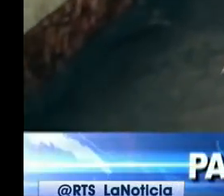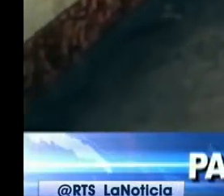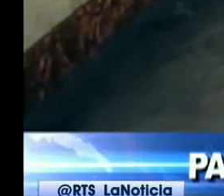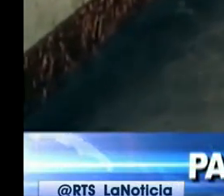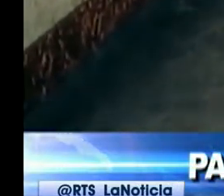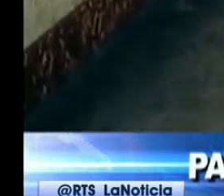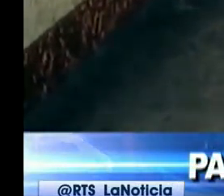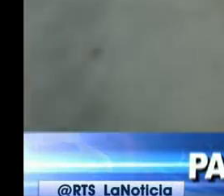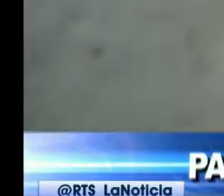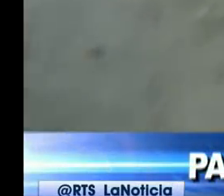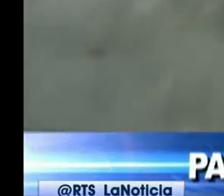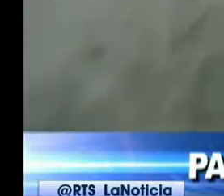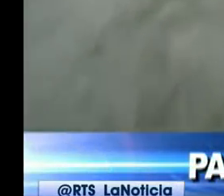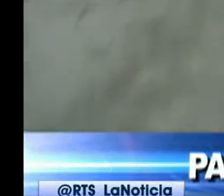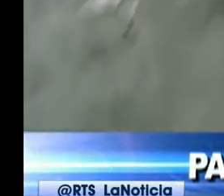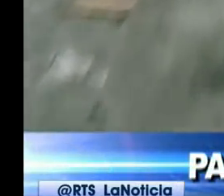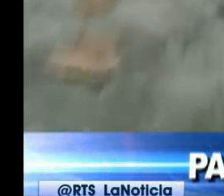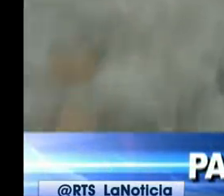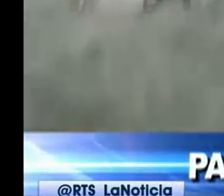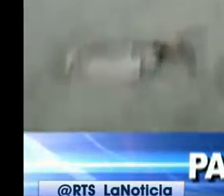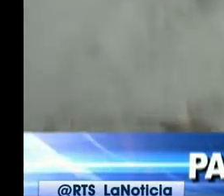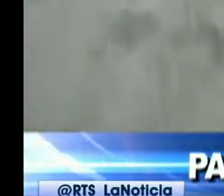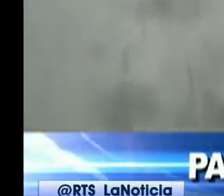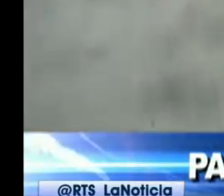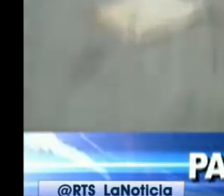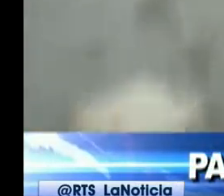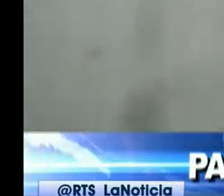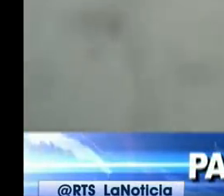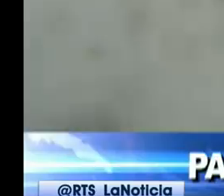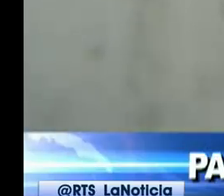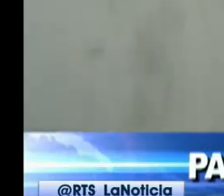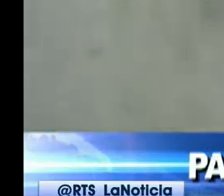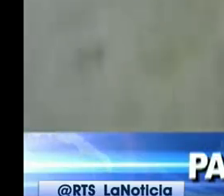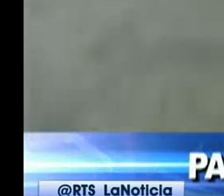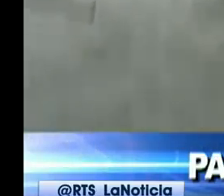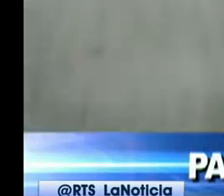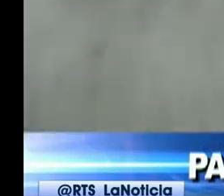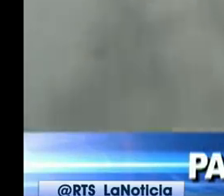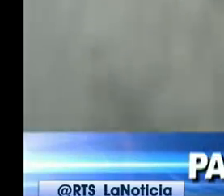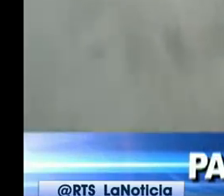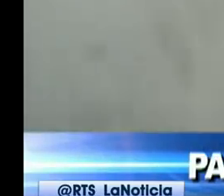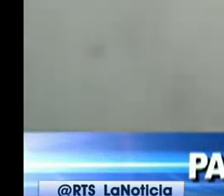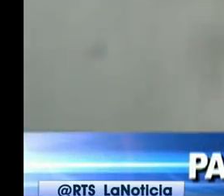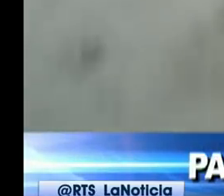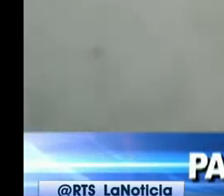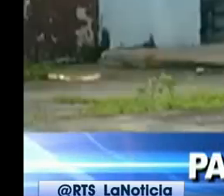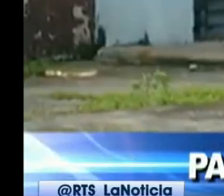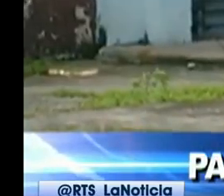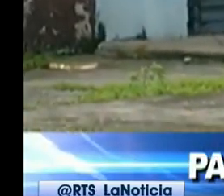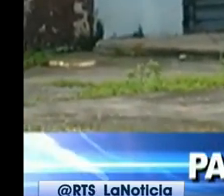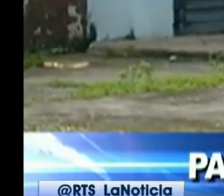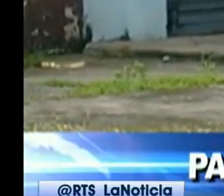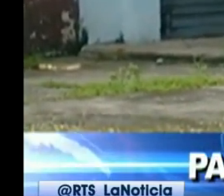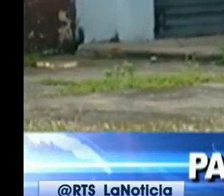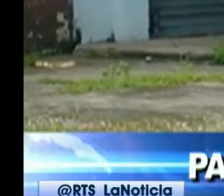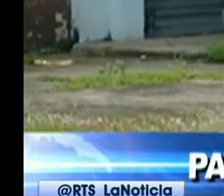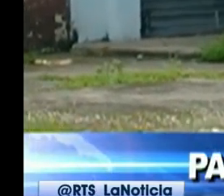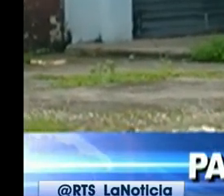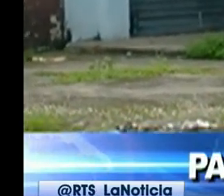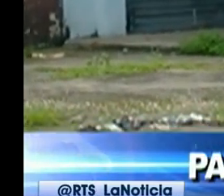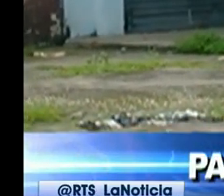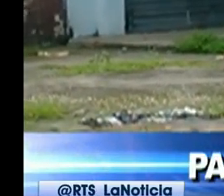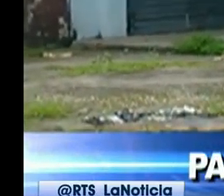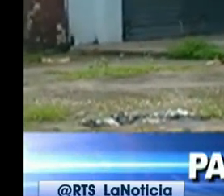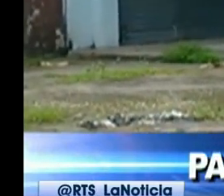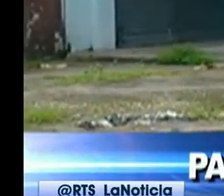Más adelante, en la noticia y la comunidad, moradores de un sector de la urbe denuncian la inseguridad en un paso